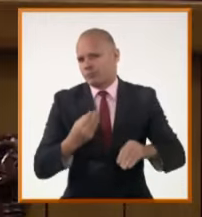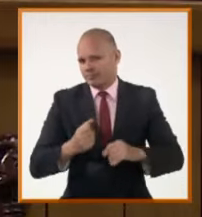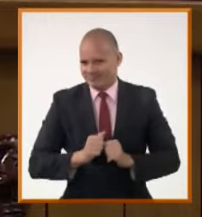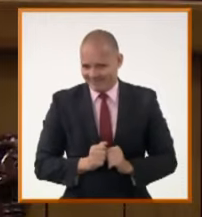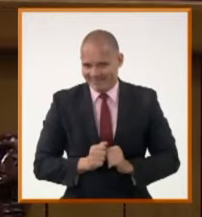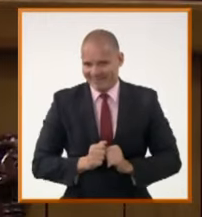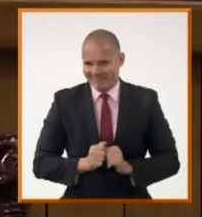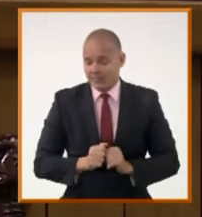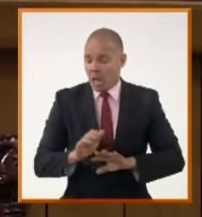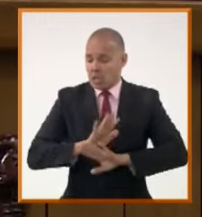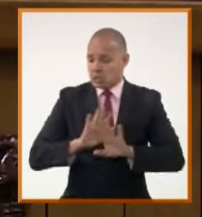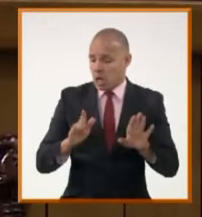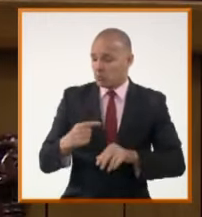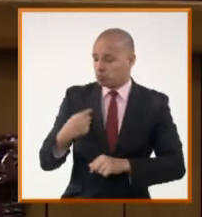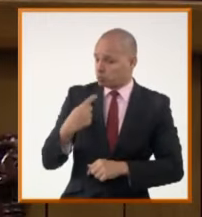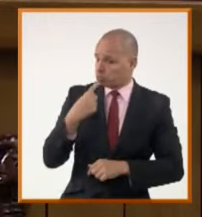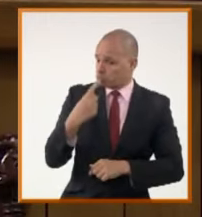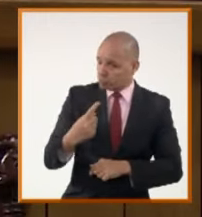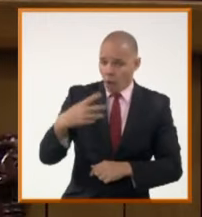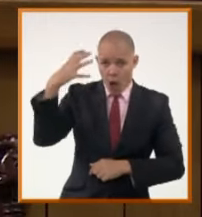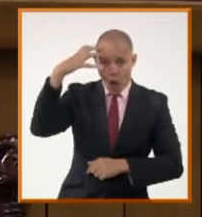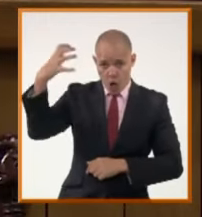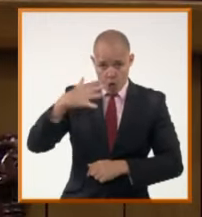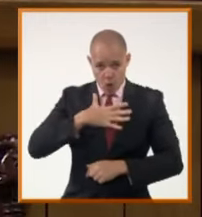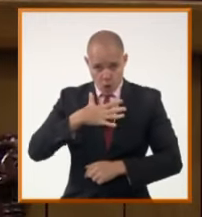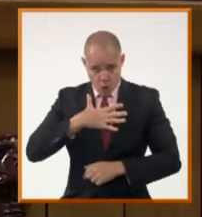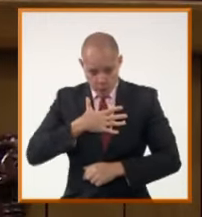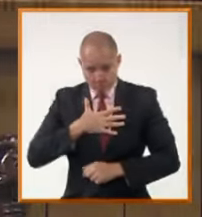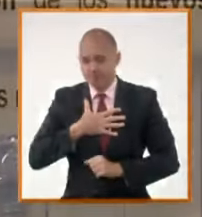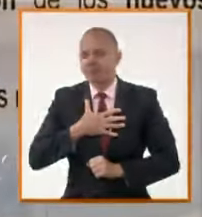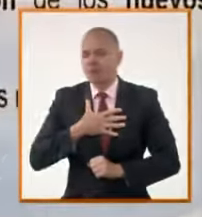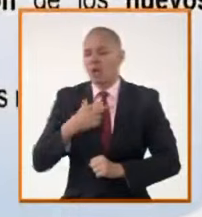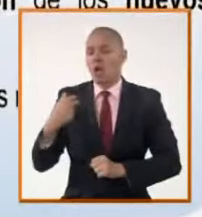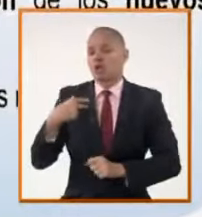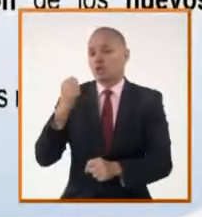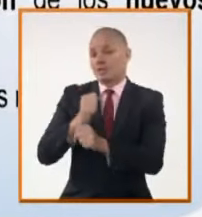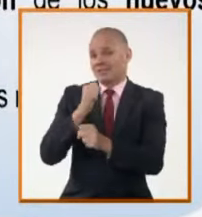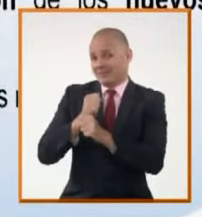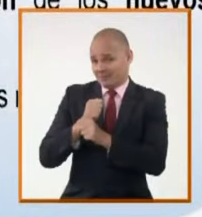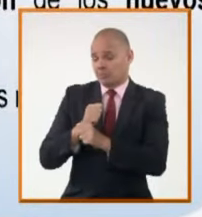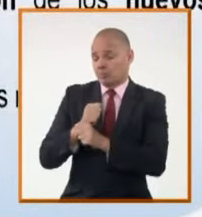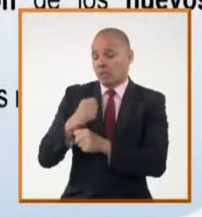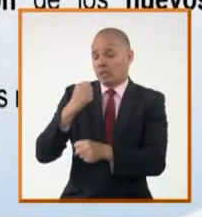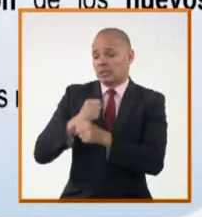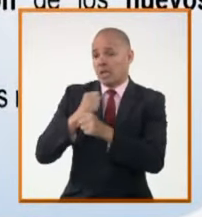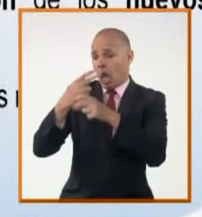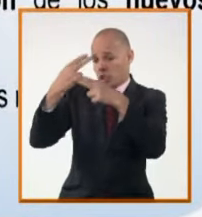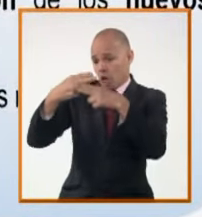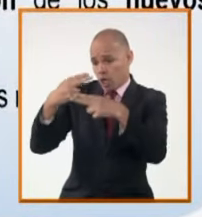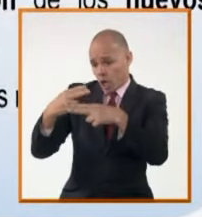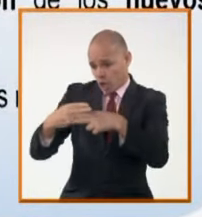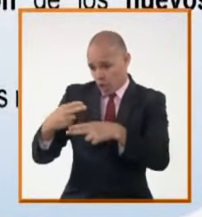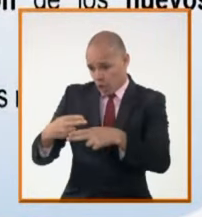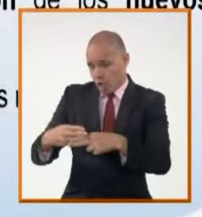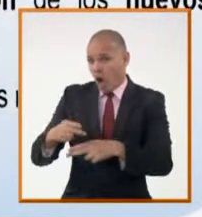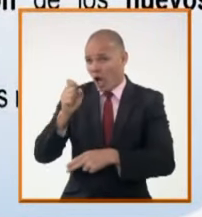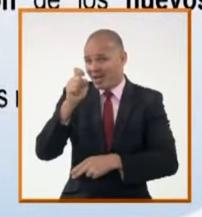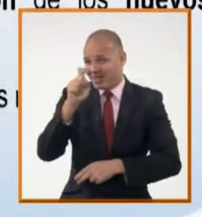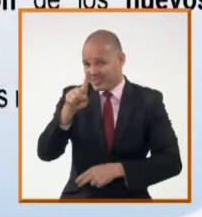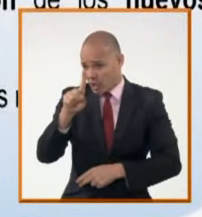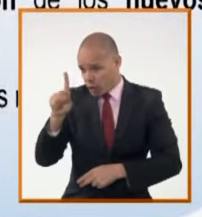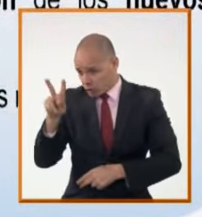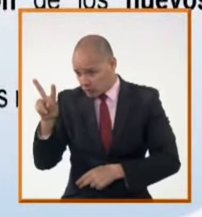Y de ahí se definieron 112 actividades prohibidas. Esa lista se ha actualizado y no se ha actualizado